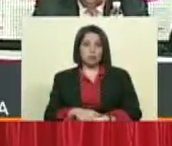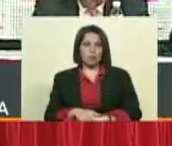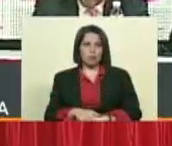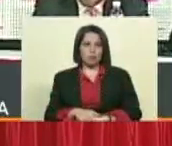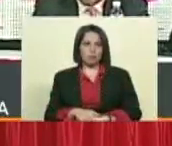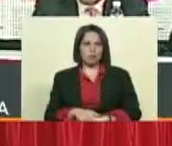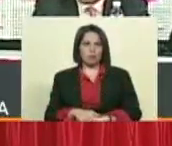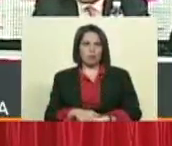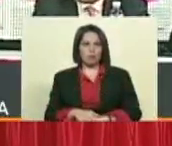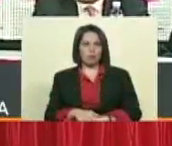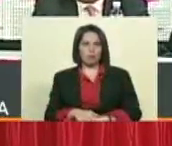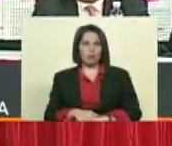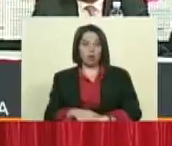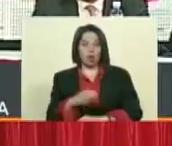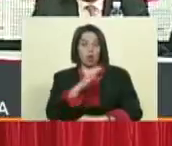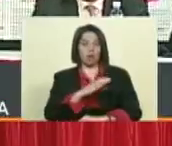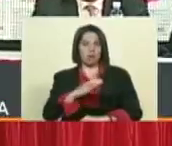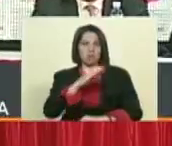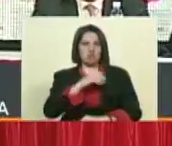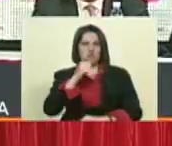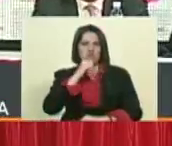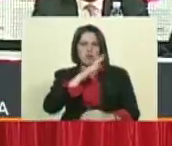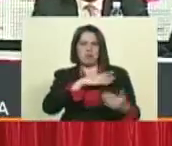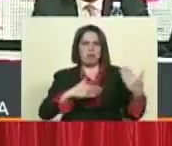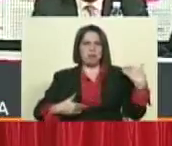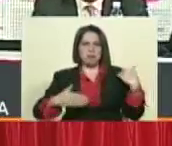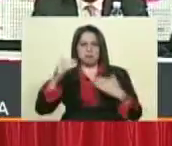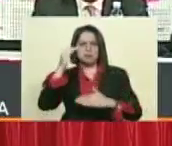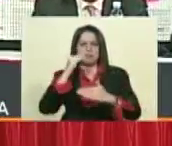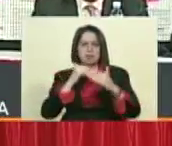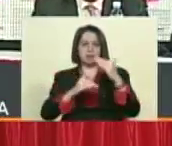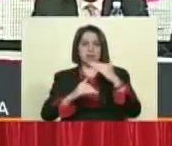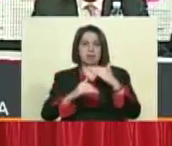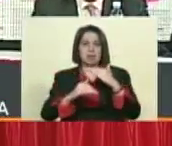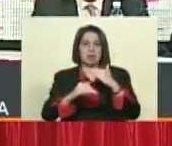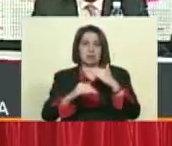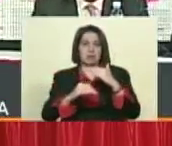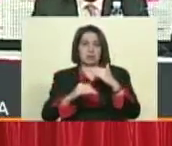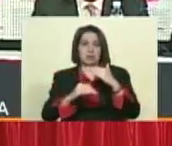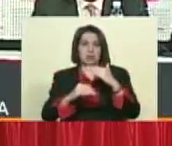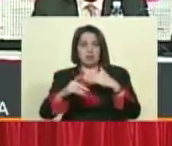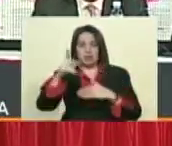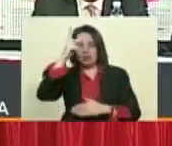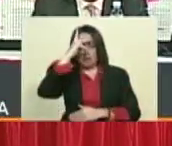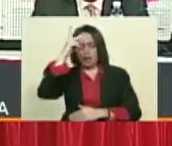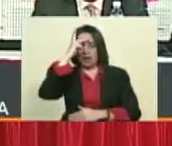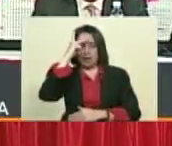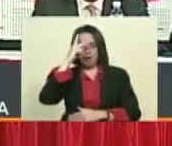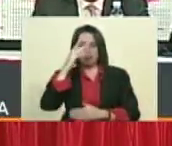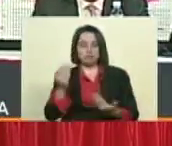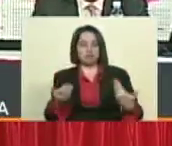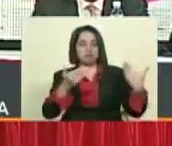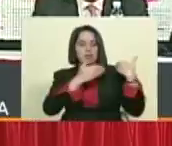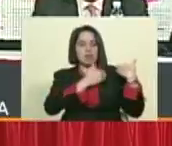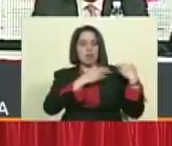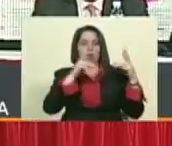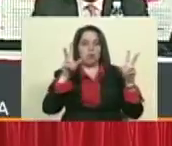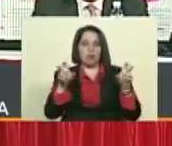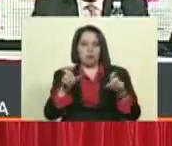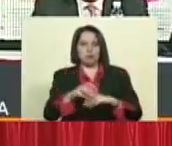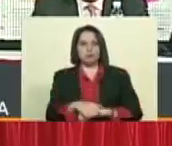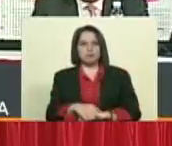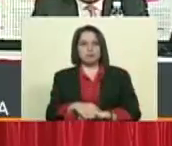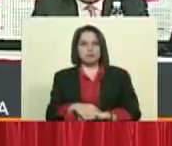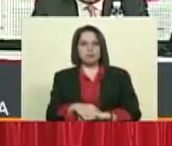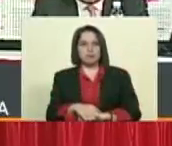La comisión será presidida por el vicepresidente ejecutivo de la República, Tarek El Aissami, y estará